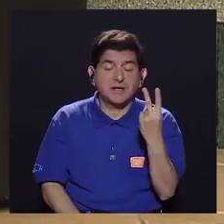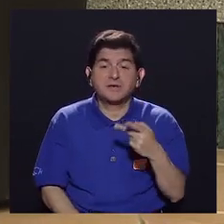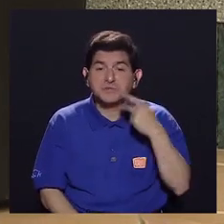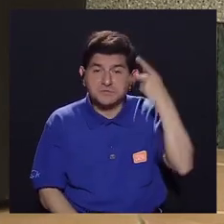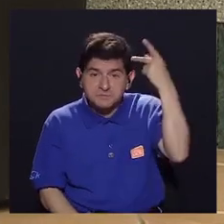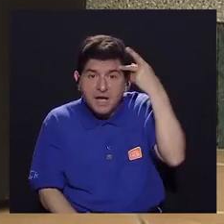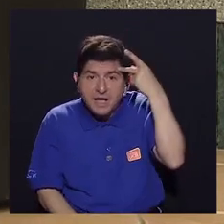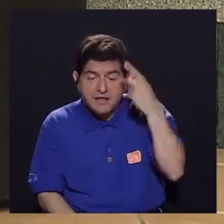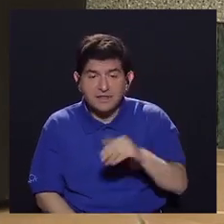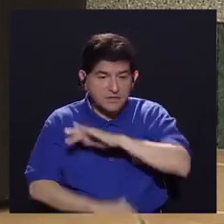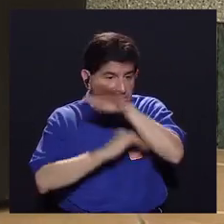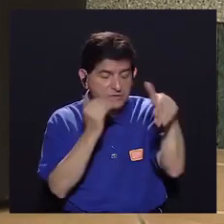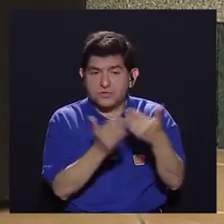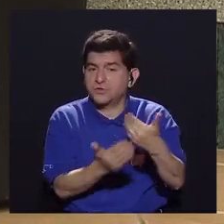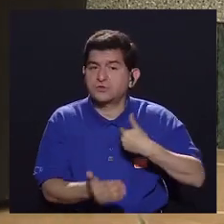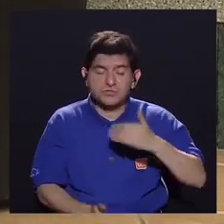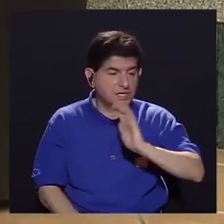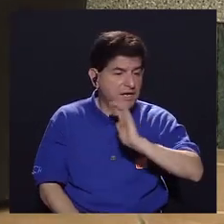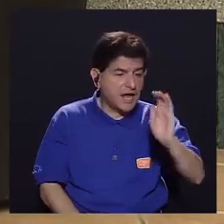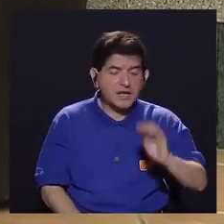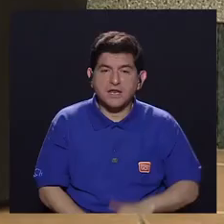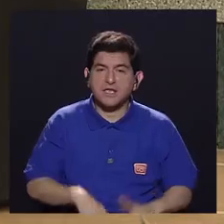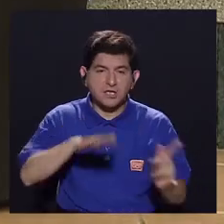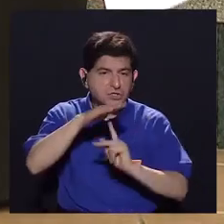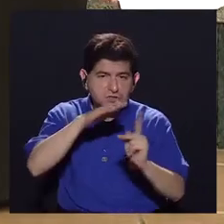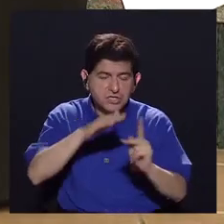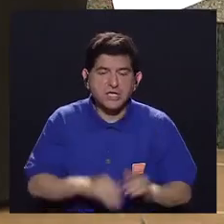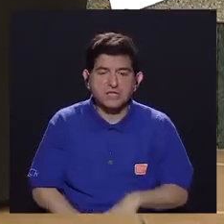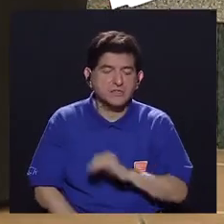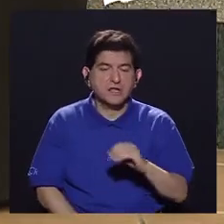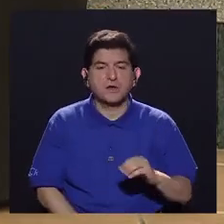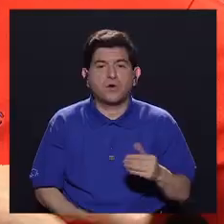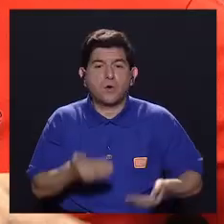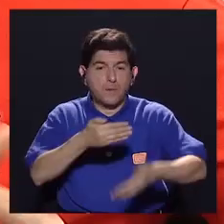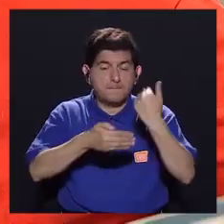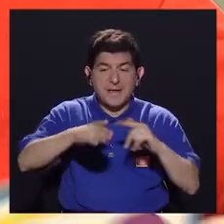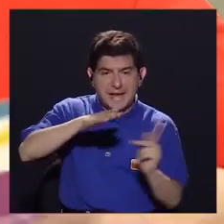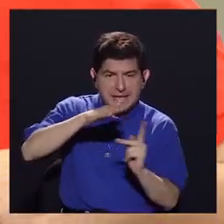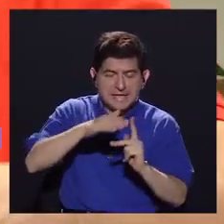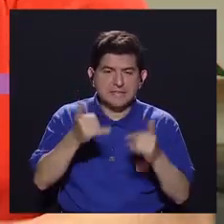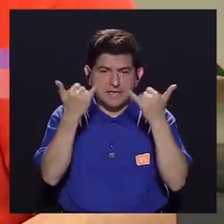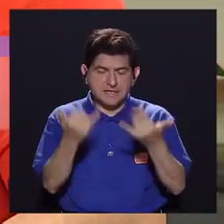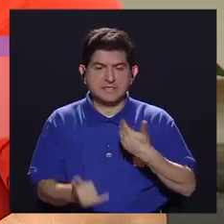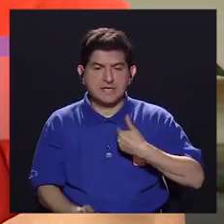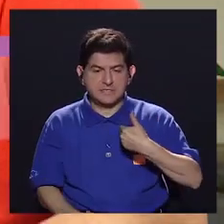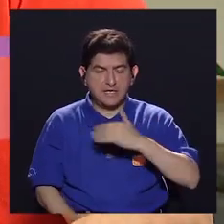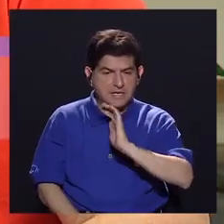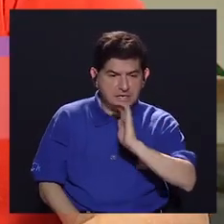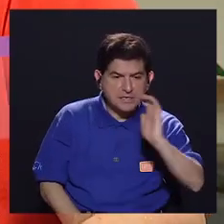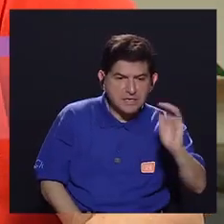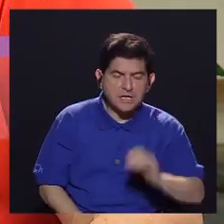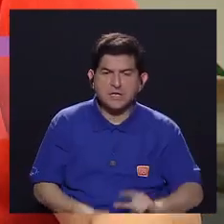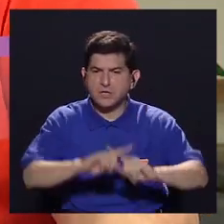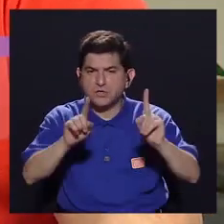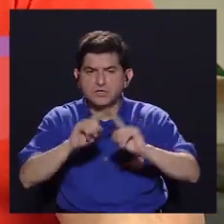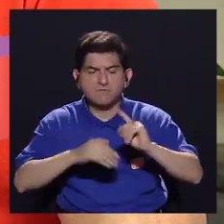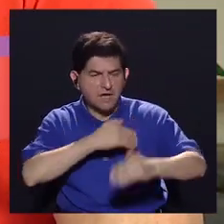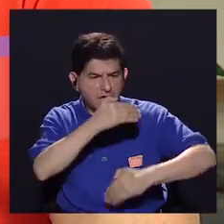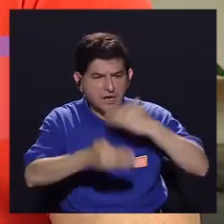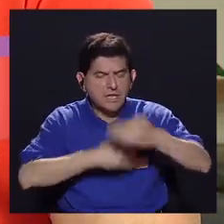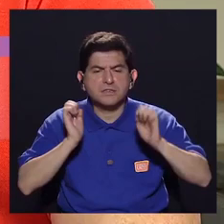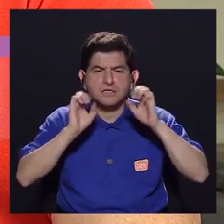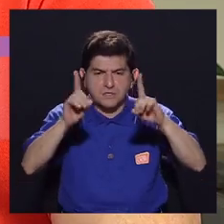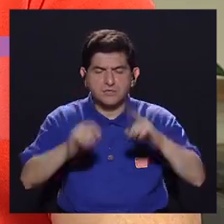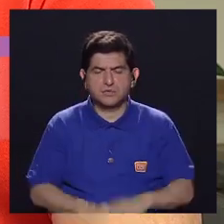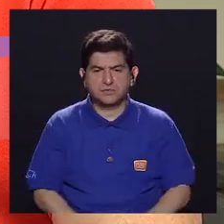viendo padres de que no todos tienen a sus niños en el kinder o en el pre-kinder, sino que hay padres que ya tienen a sus niños en